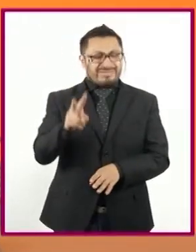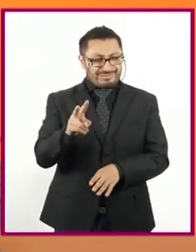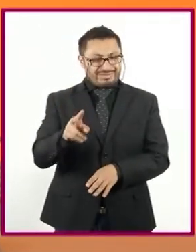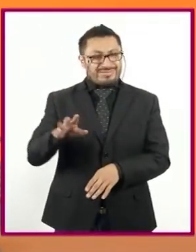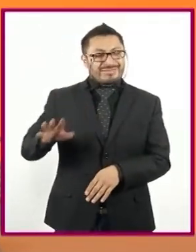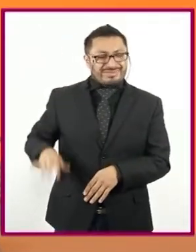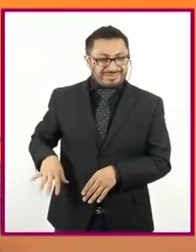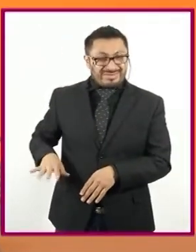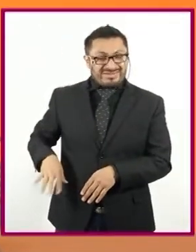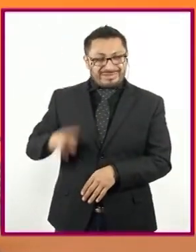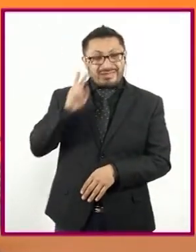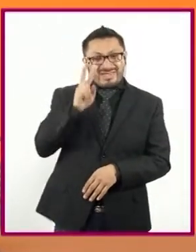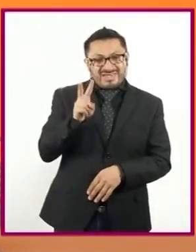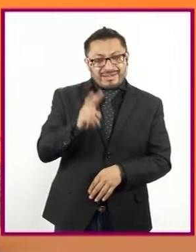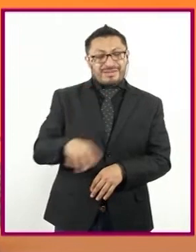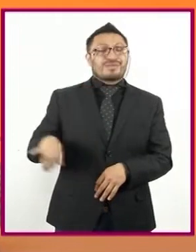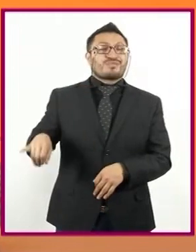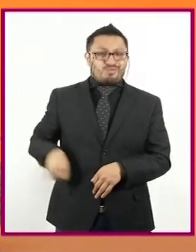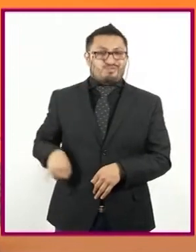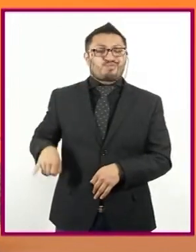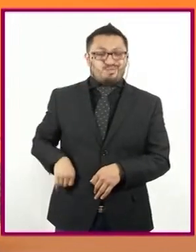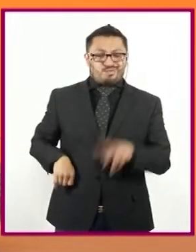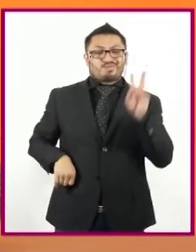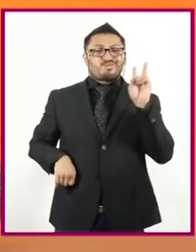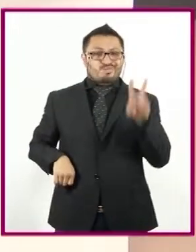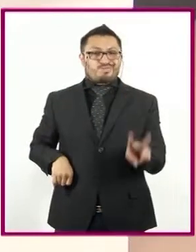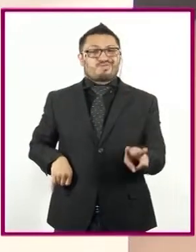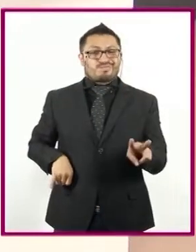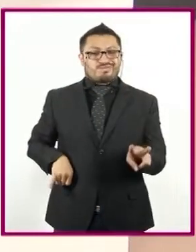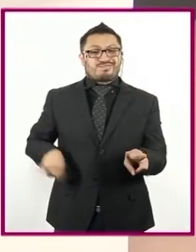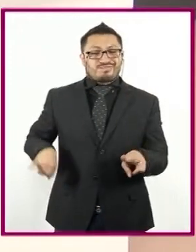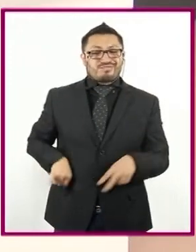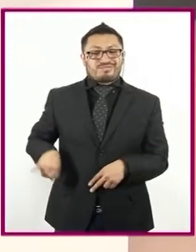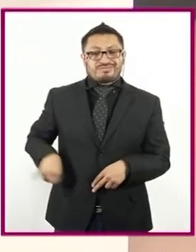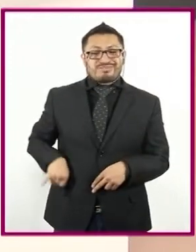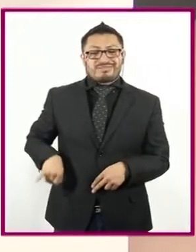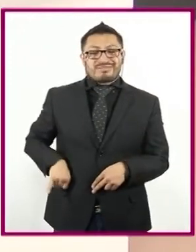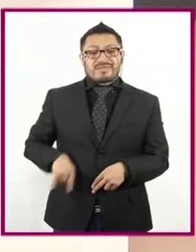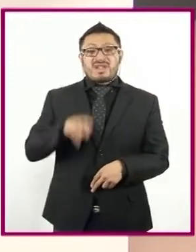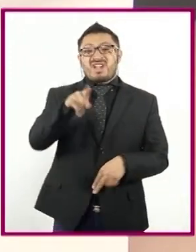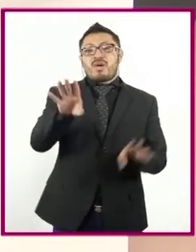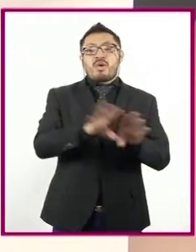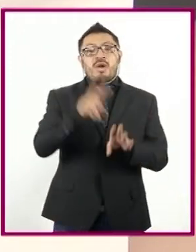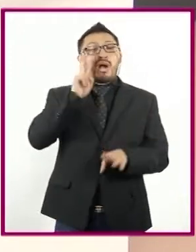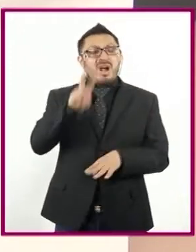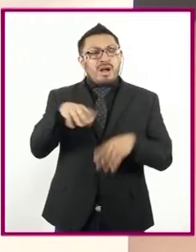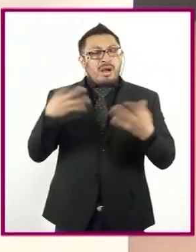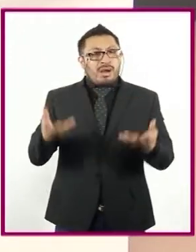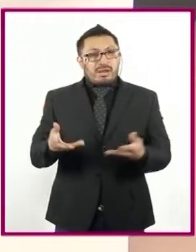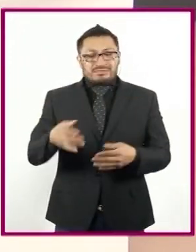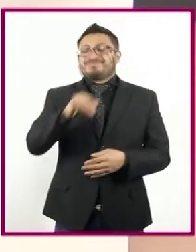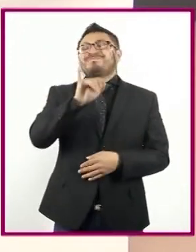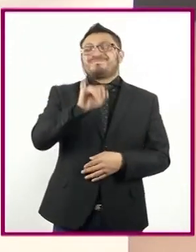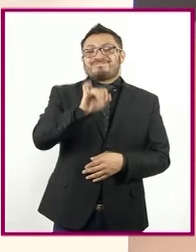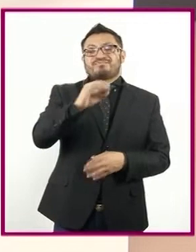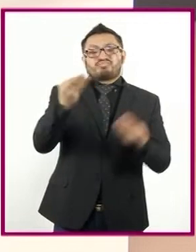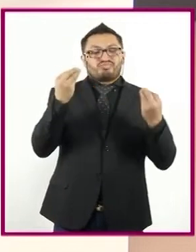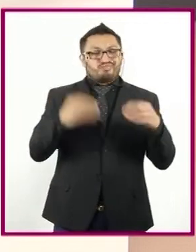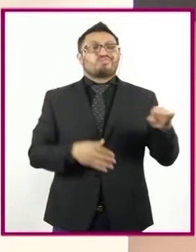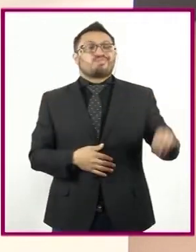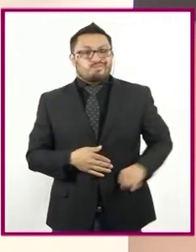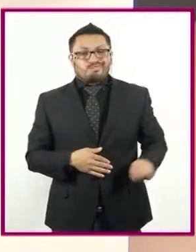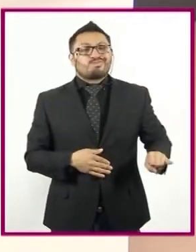acaban de ver? Interesante, ¿verdad? ¿Qué te pareció a ti, Jaime? Así es, muy